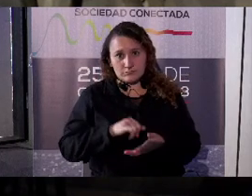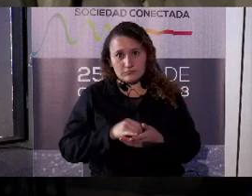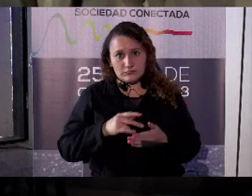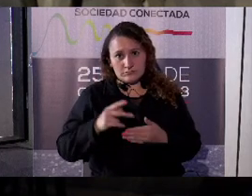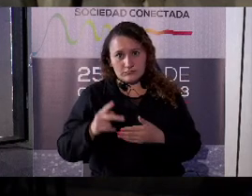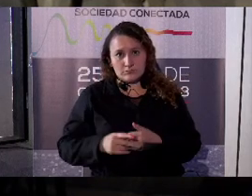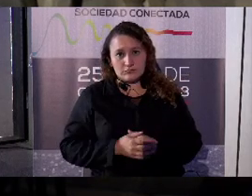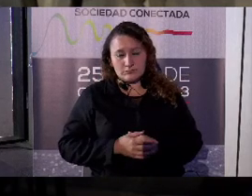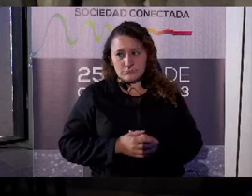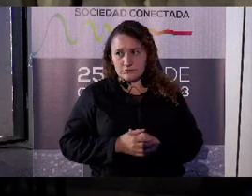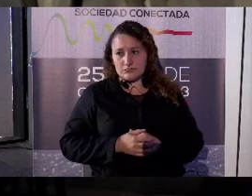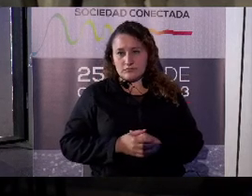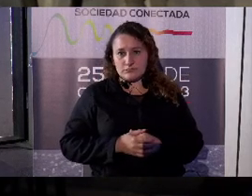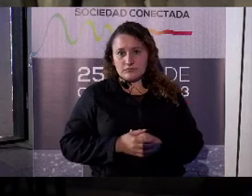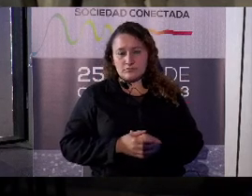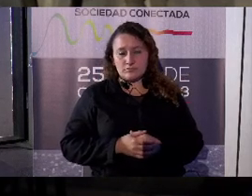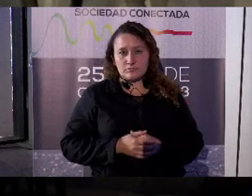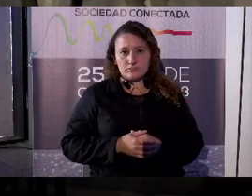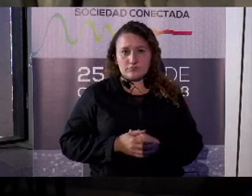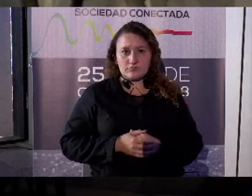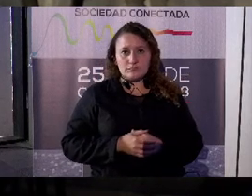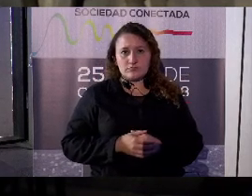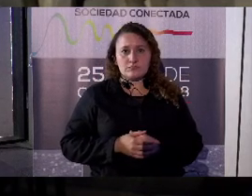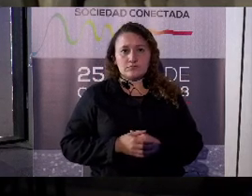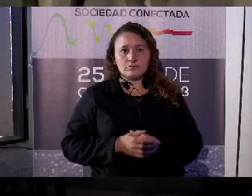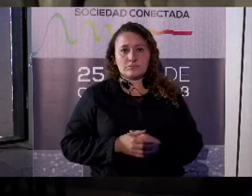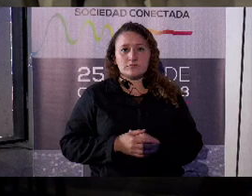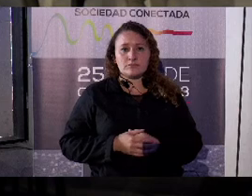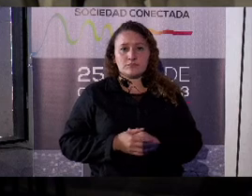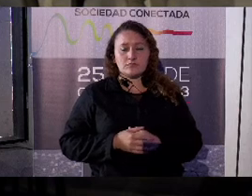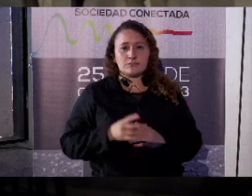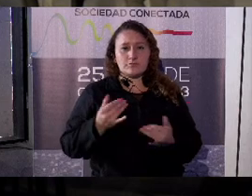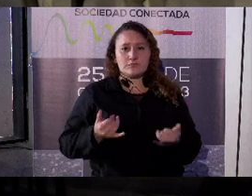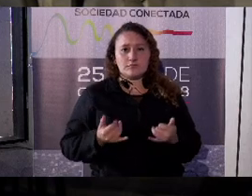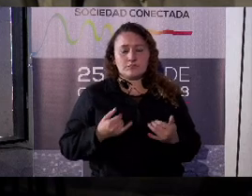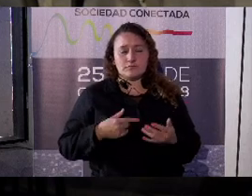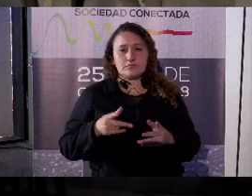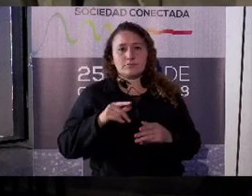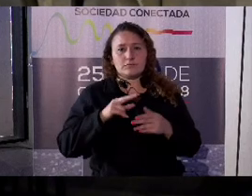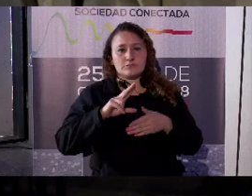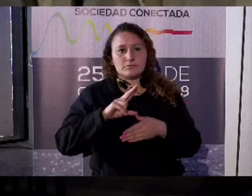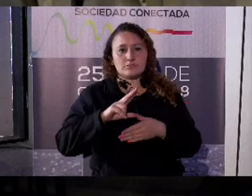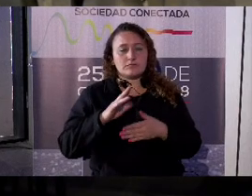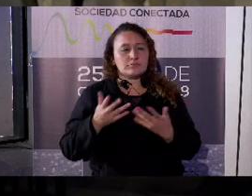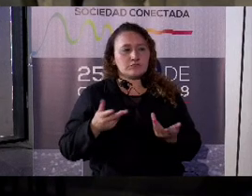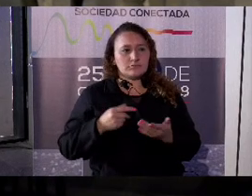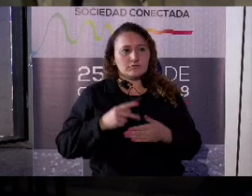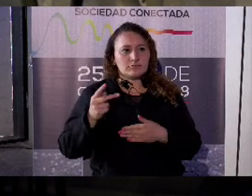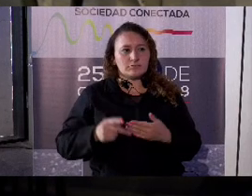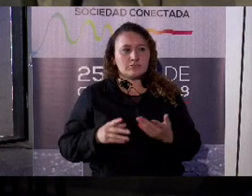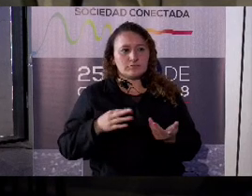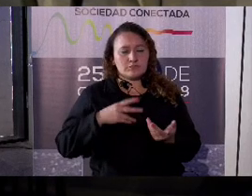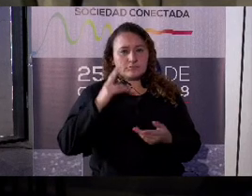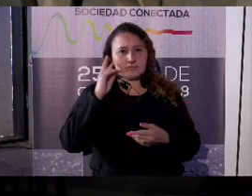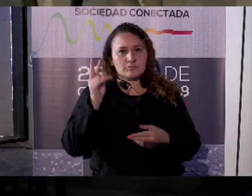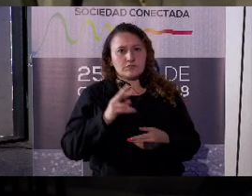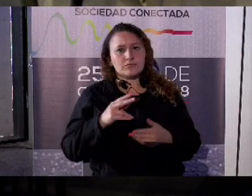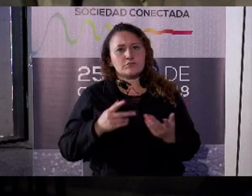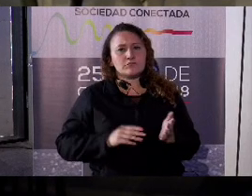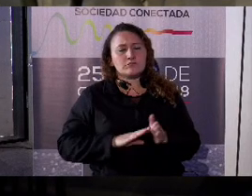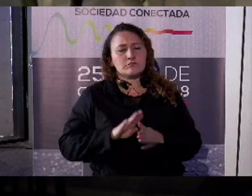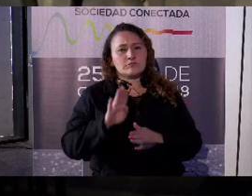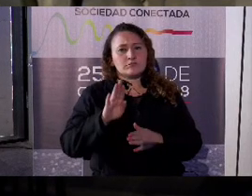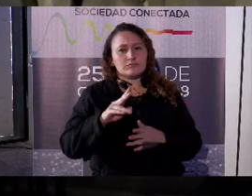eh hoy día en Latinoamérica lo que estamos viendo Es que muchos de los proyectos están en la capapa de